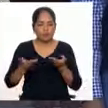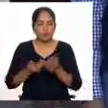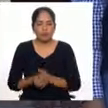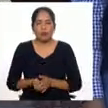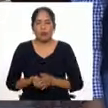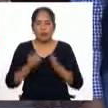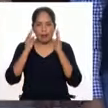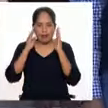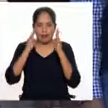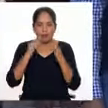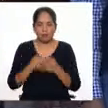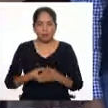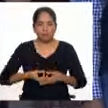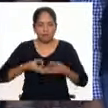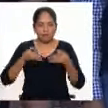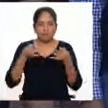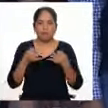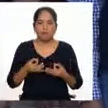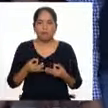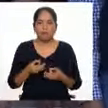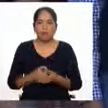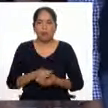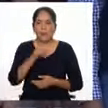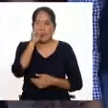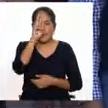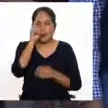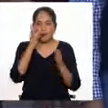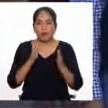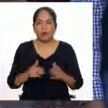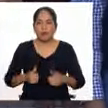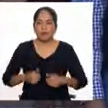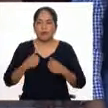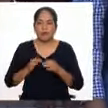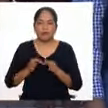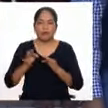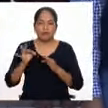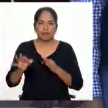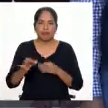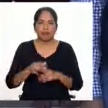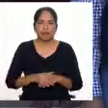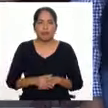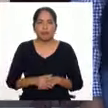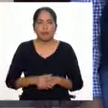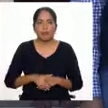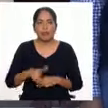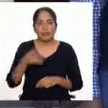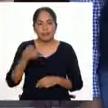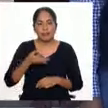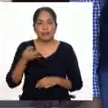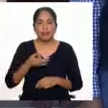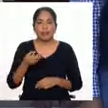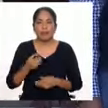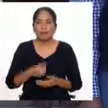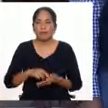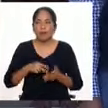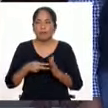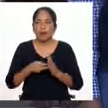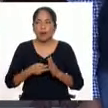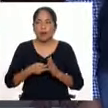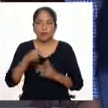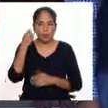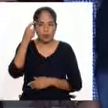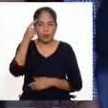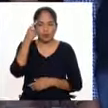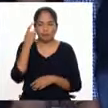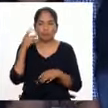atención digna al peruano del Perú profundo. Esa es realmente una política inclusiva que ha